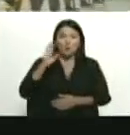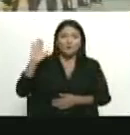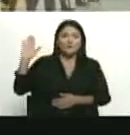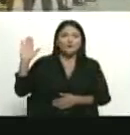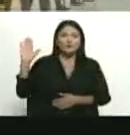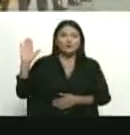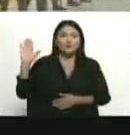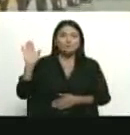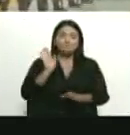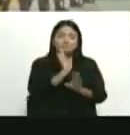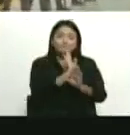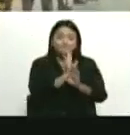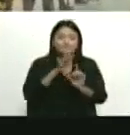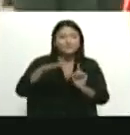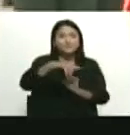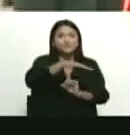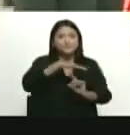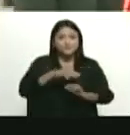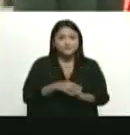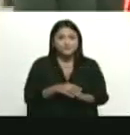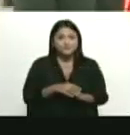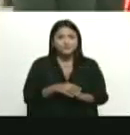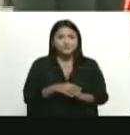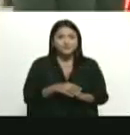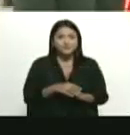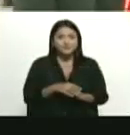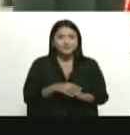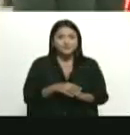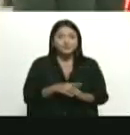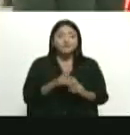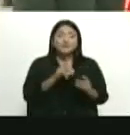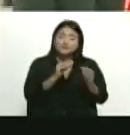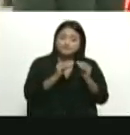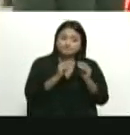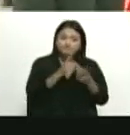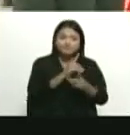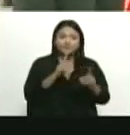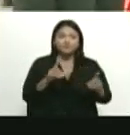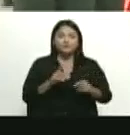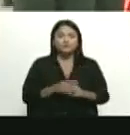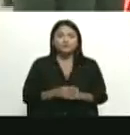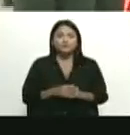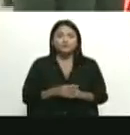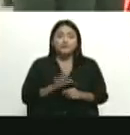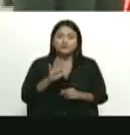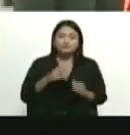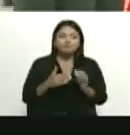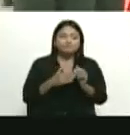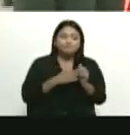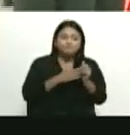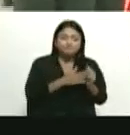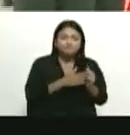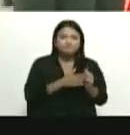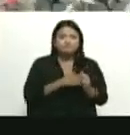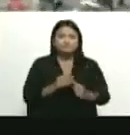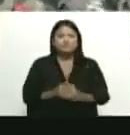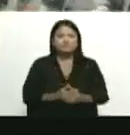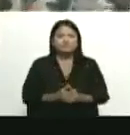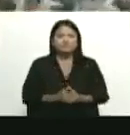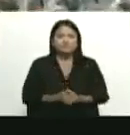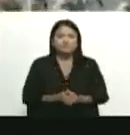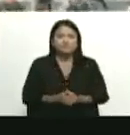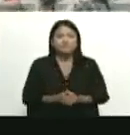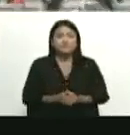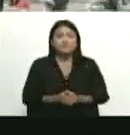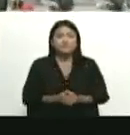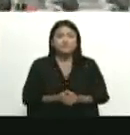soberanía, la integridad territorial y la democracia nos guía a cada acción que emprendemos. Bajo su liderazgo hemos sido testigos